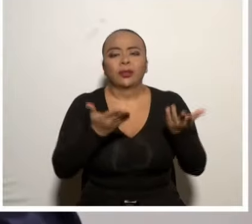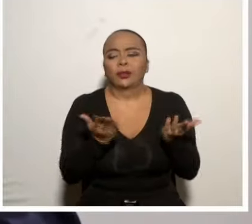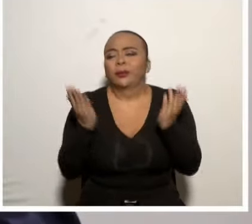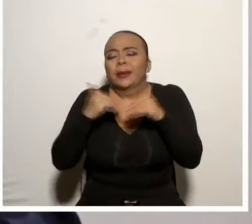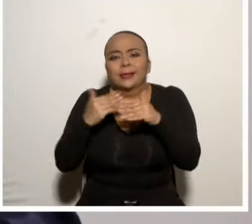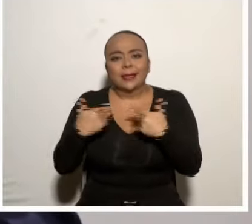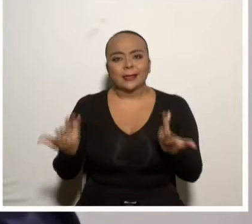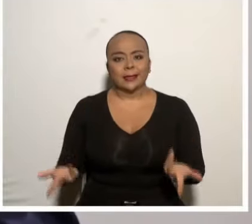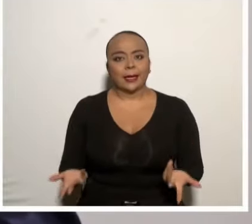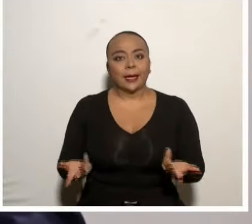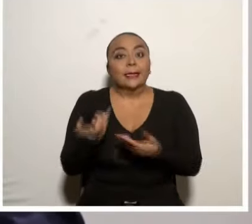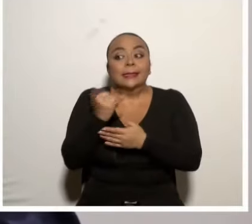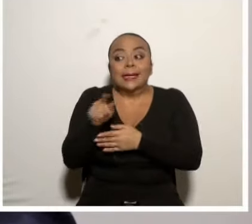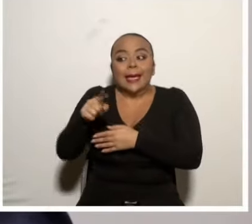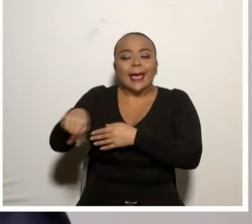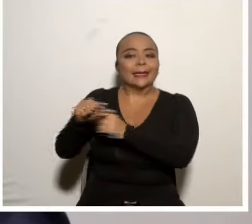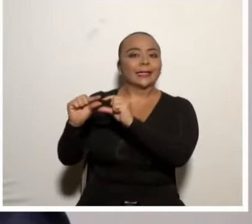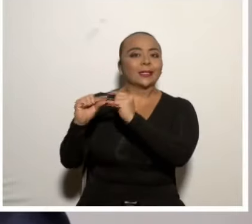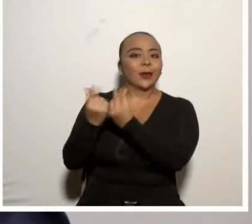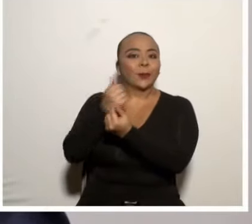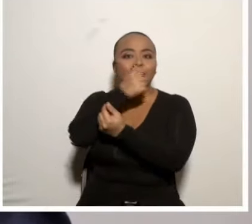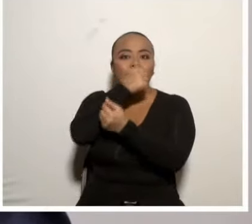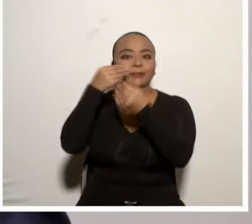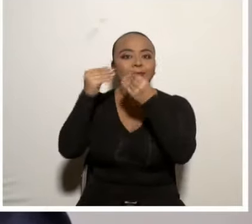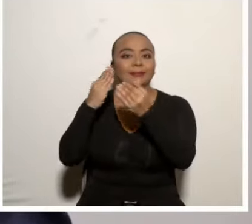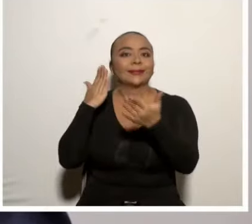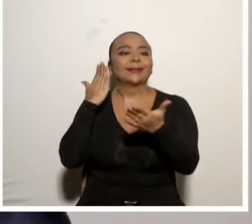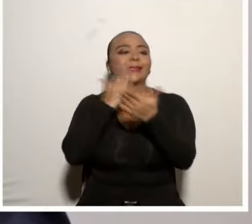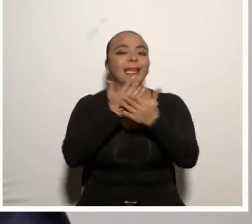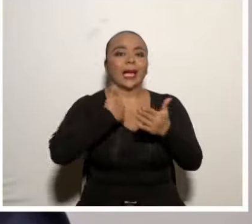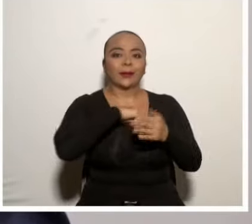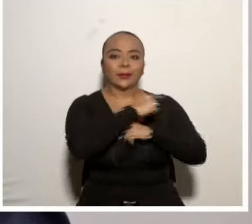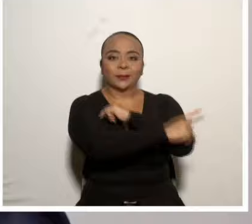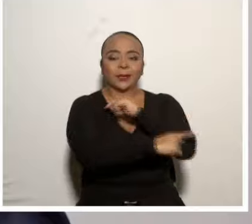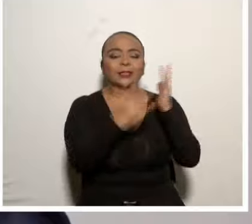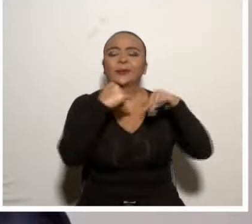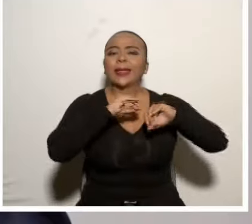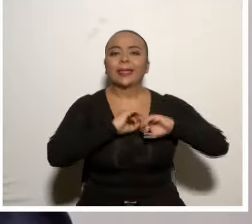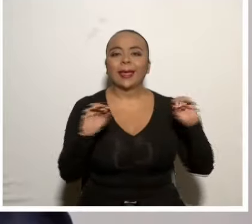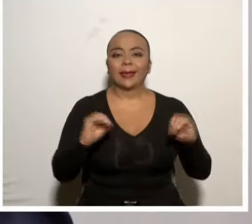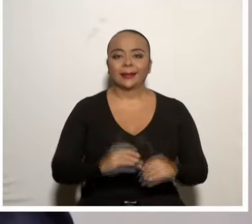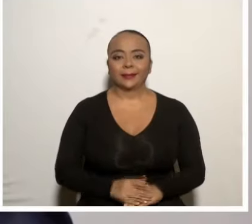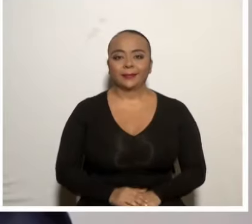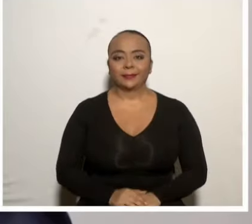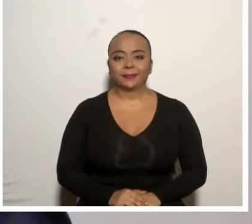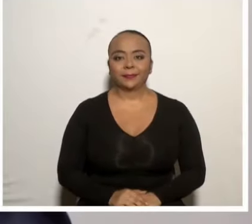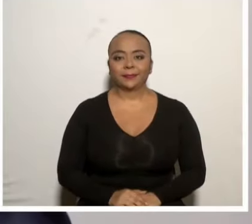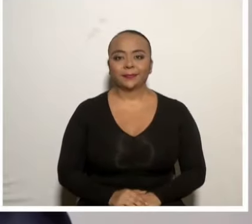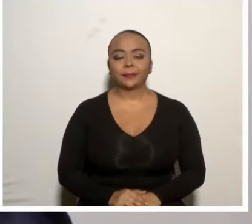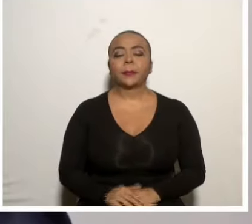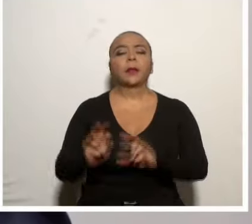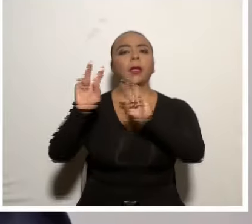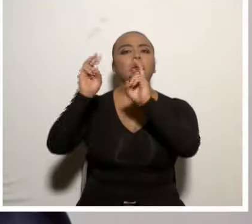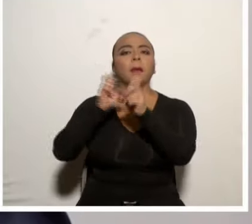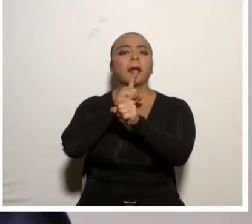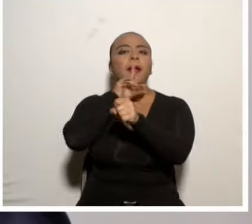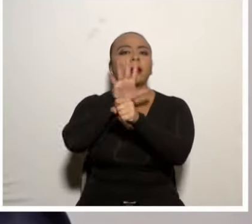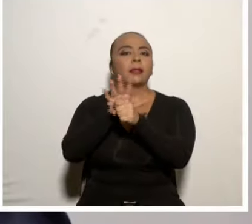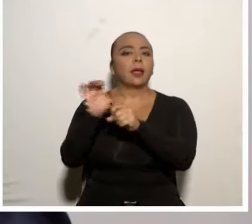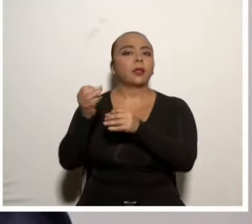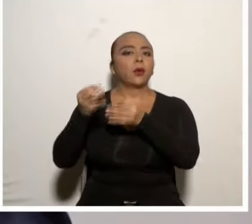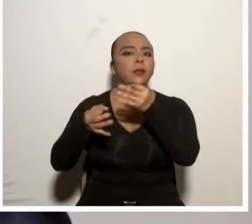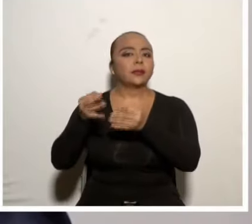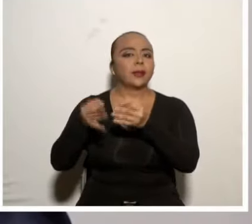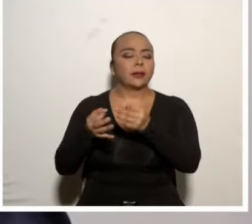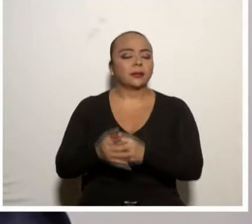existe cuando estas bandas atacan nuestro país. No existe nada de eso. En el plano de las garantías